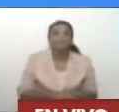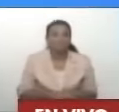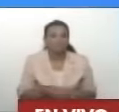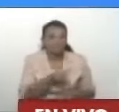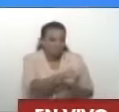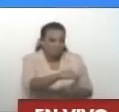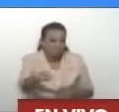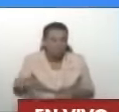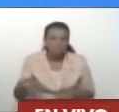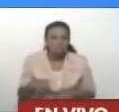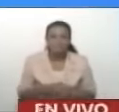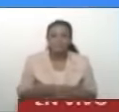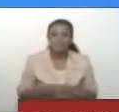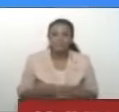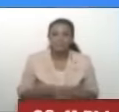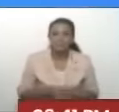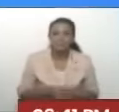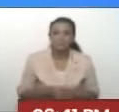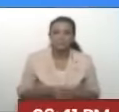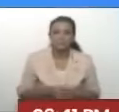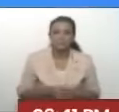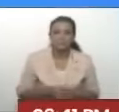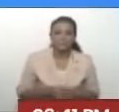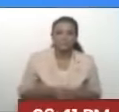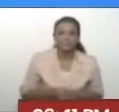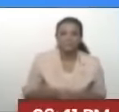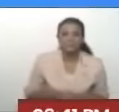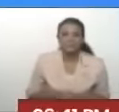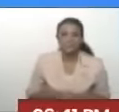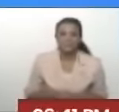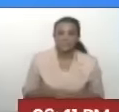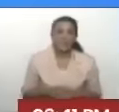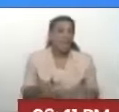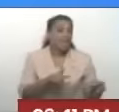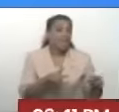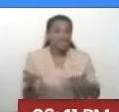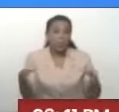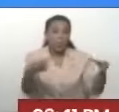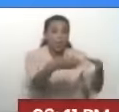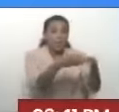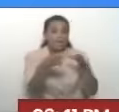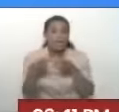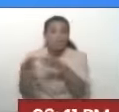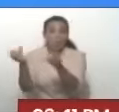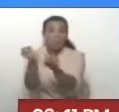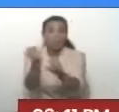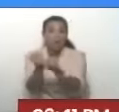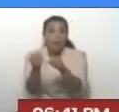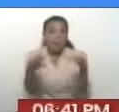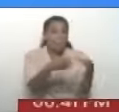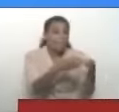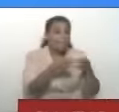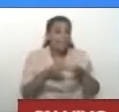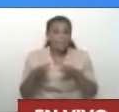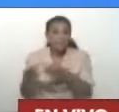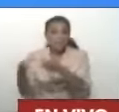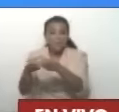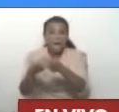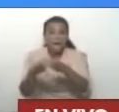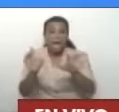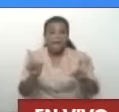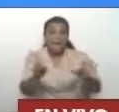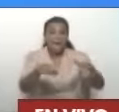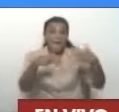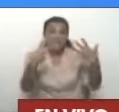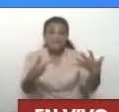Trabuquitas, trabuconas, trabucotes, trabuquitos. Aquí está un equipo, porque entonces cada vértice